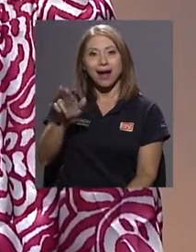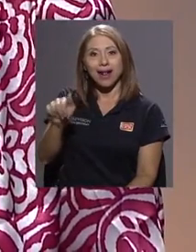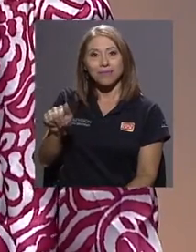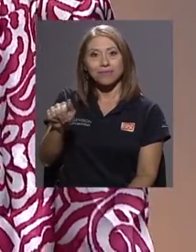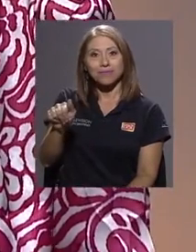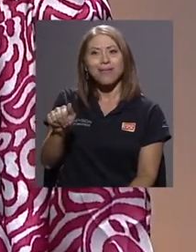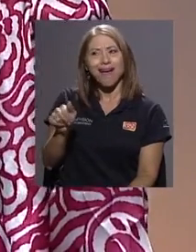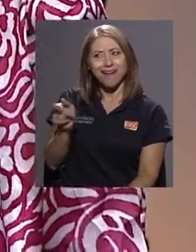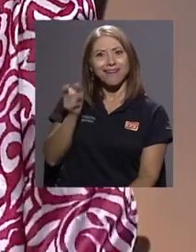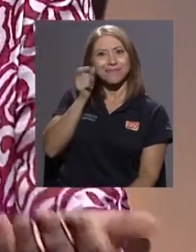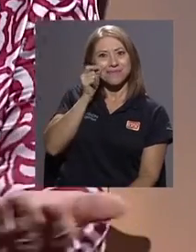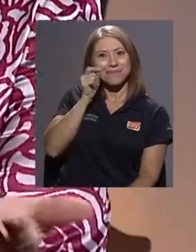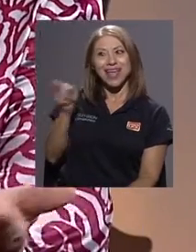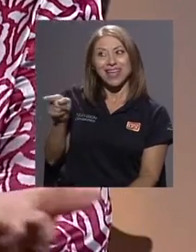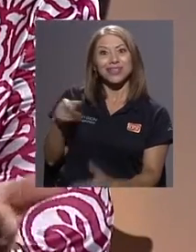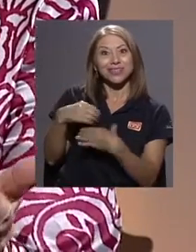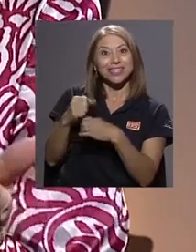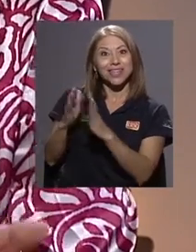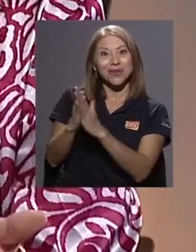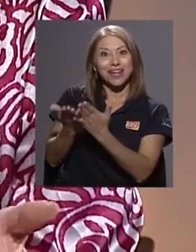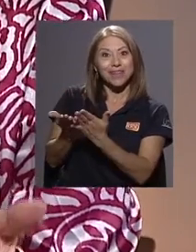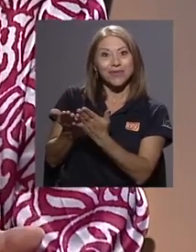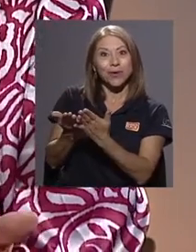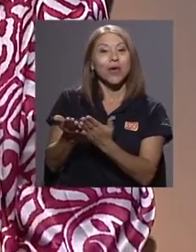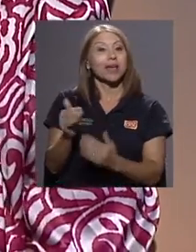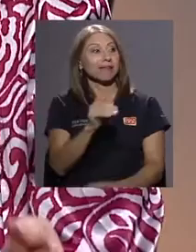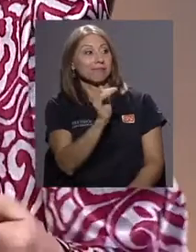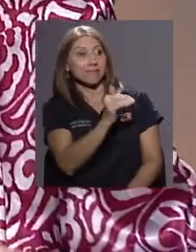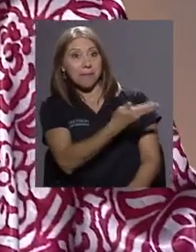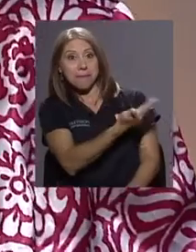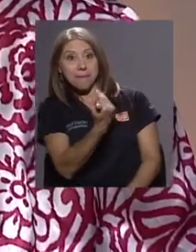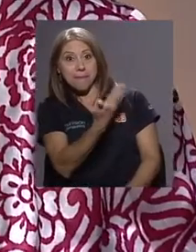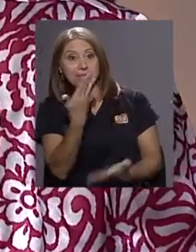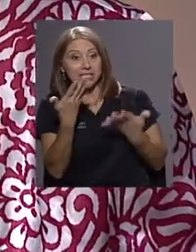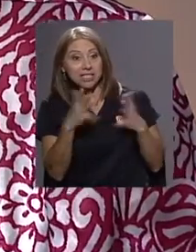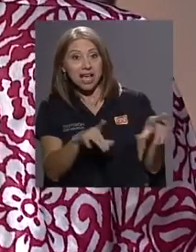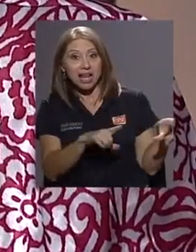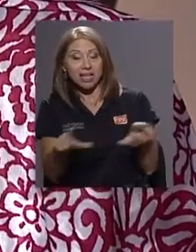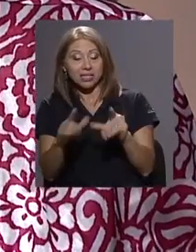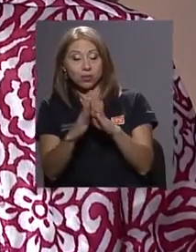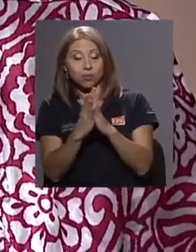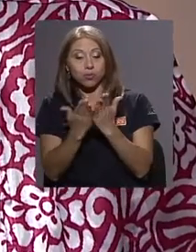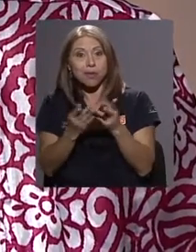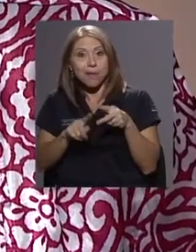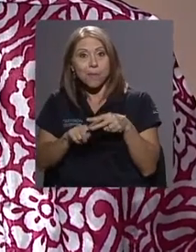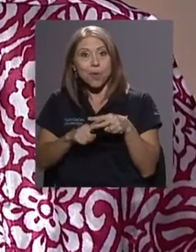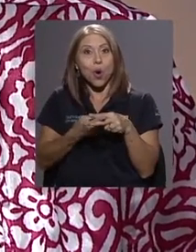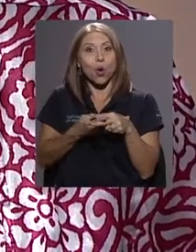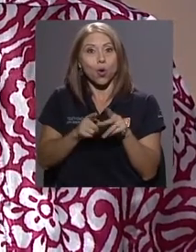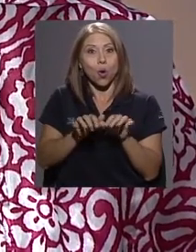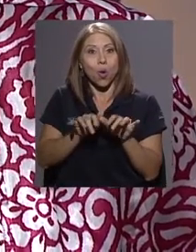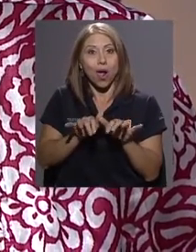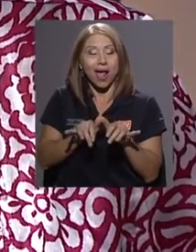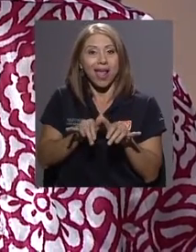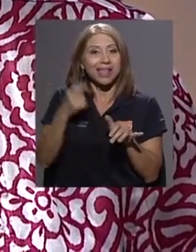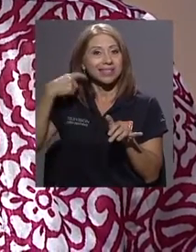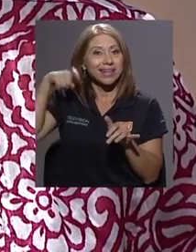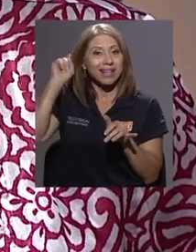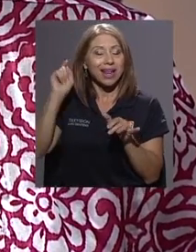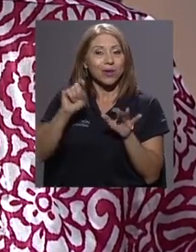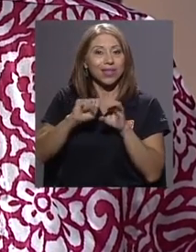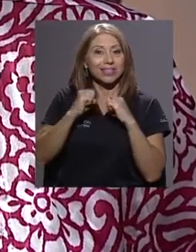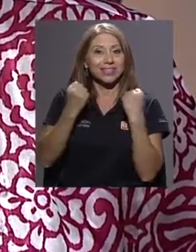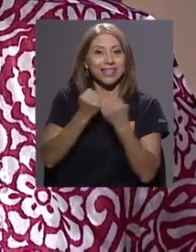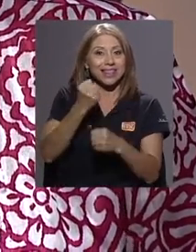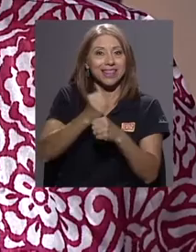el libro me llamaron y me gran mire aquí este libro escrito ya con el prólogo hecho por el secretario del sindicato y